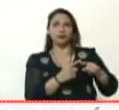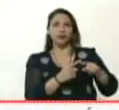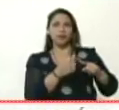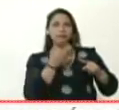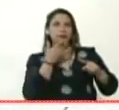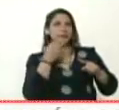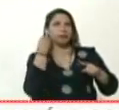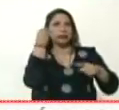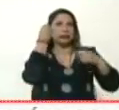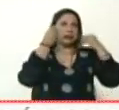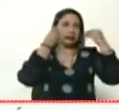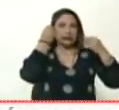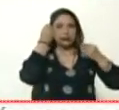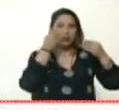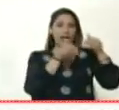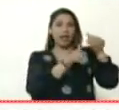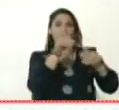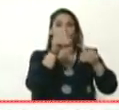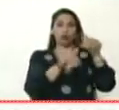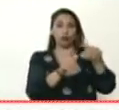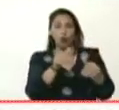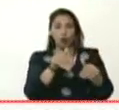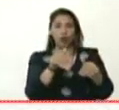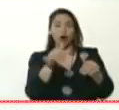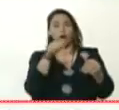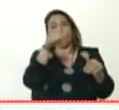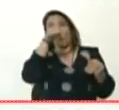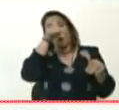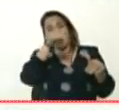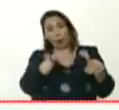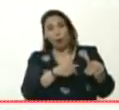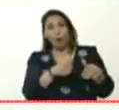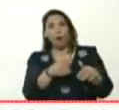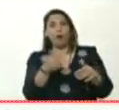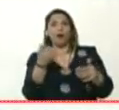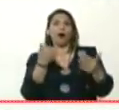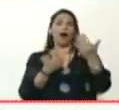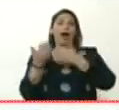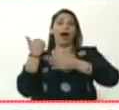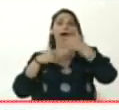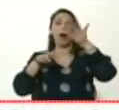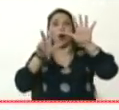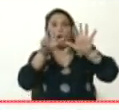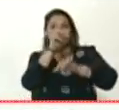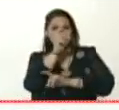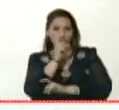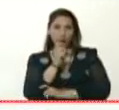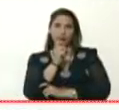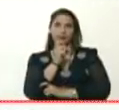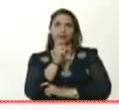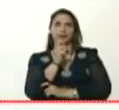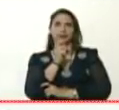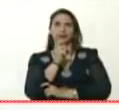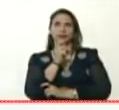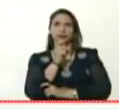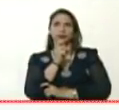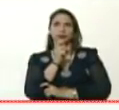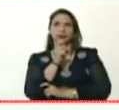hipotéticos de unas elecciones hoy a hace 8 años?